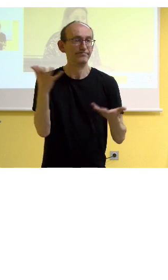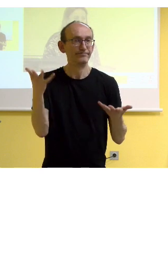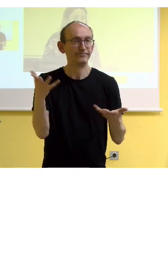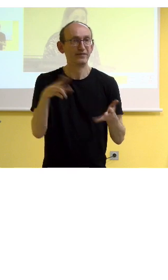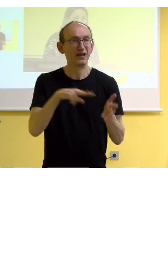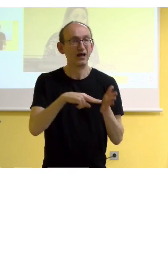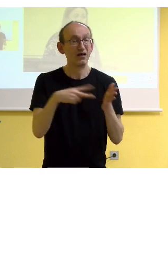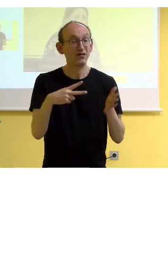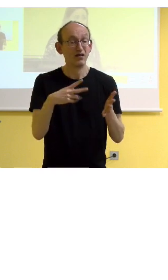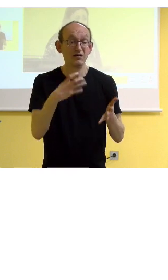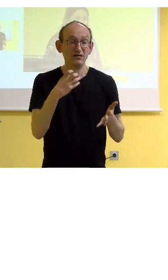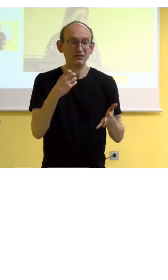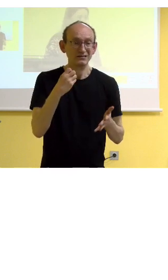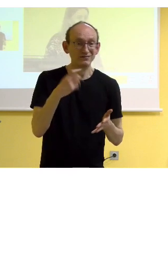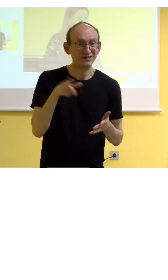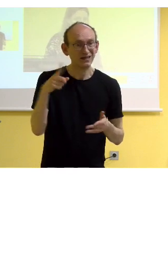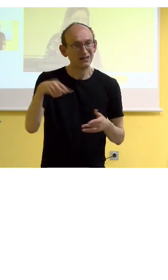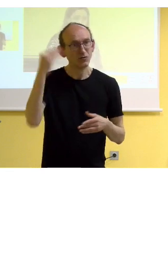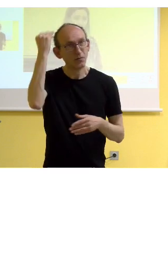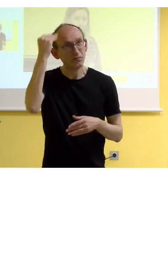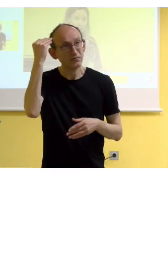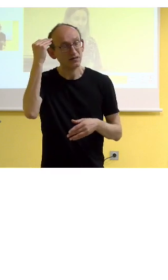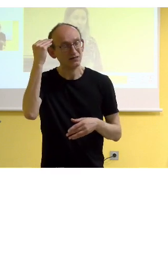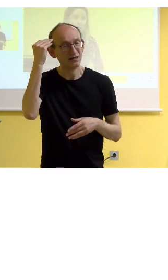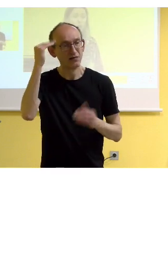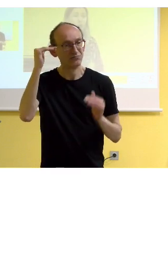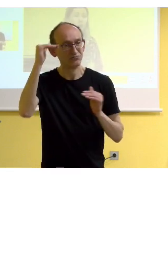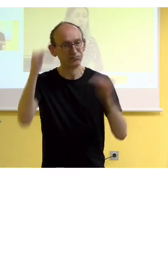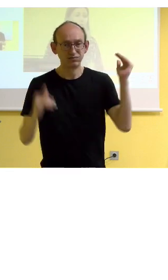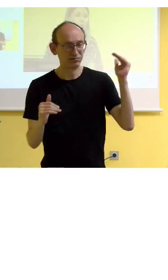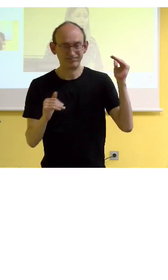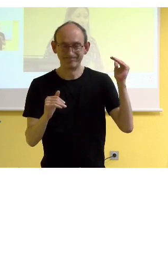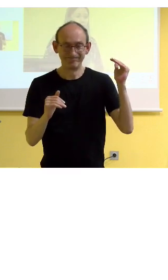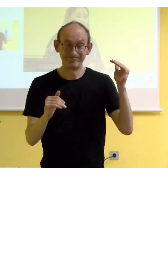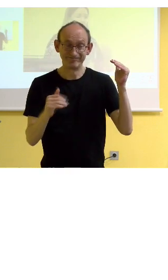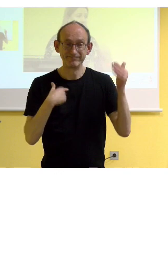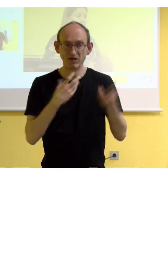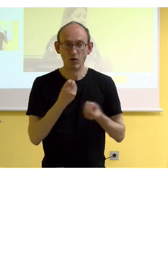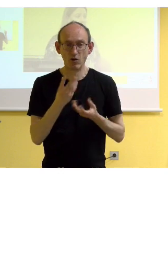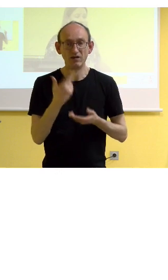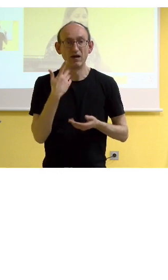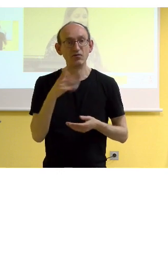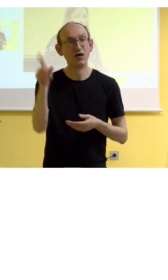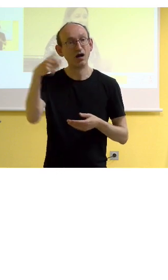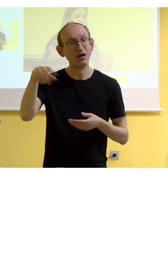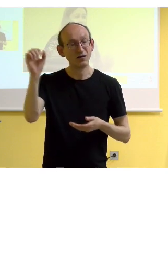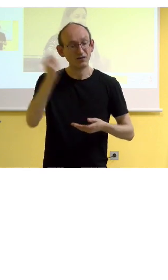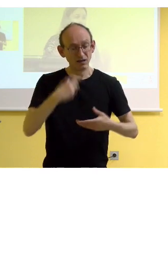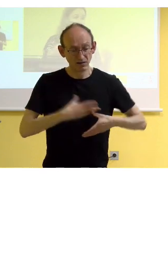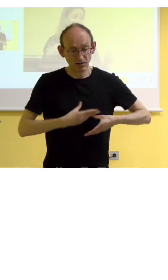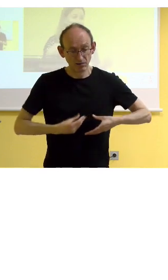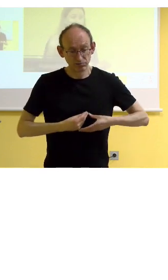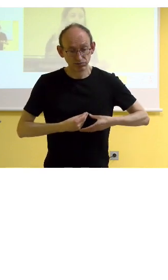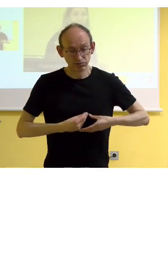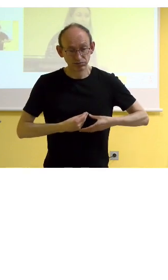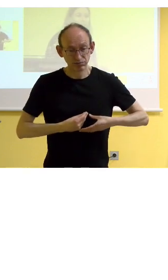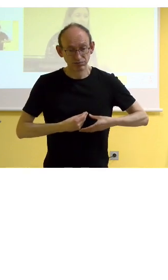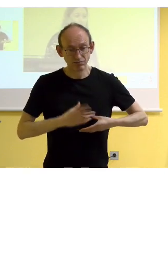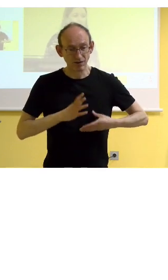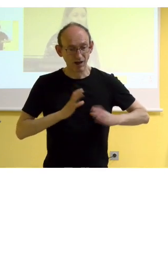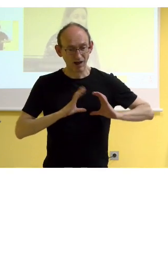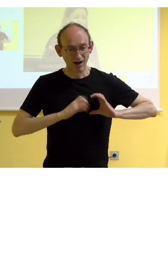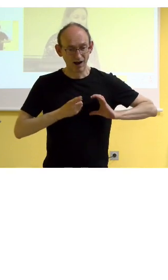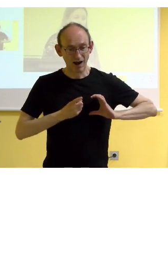no van a ser como ellos creen. O sea, lo mejor es la última visita, que vienen a hacerse una eco, vemos el embrión con latido y vuelven para